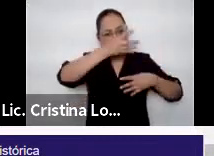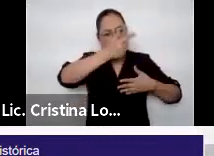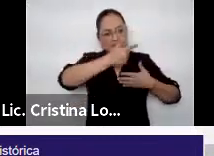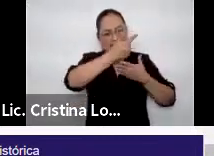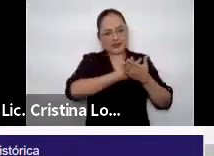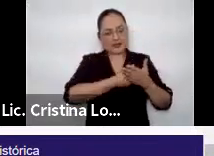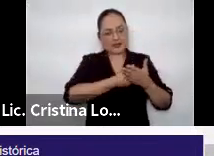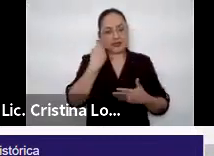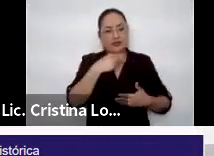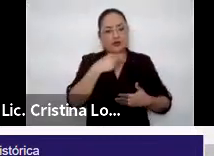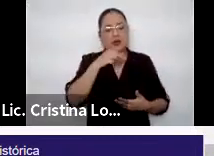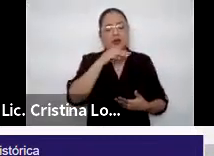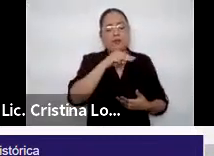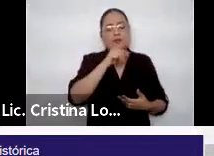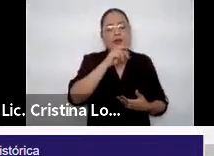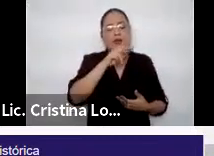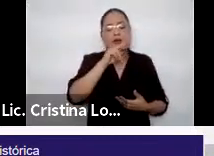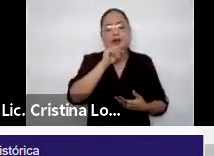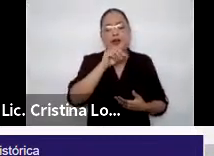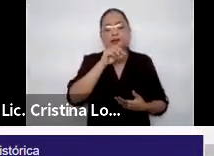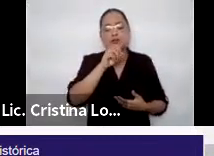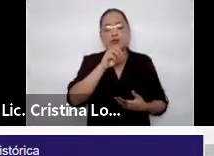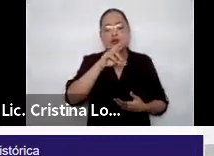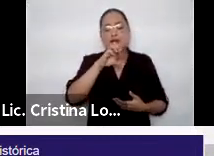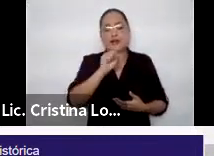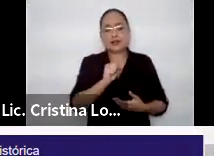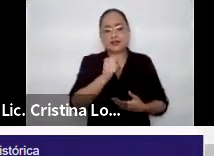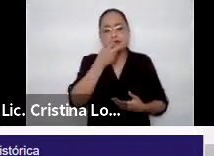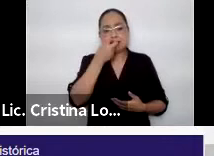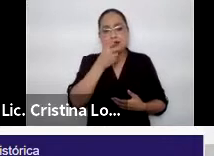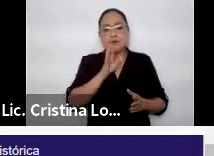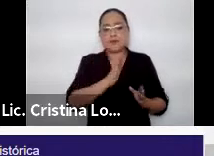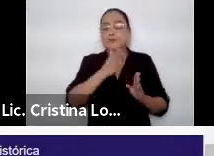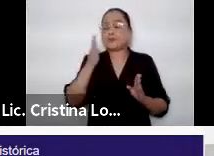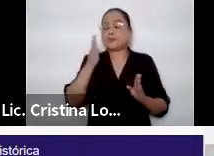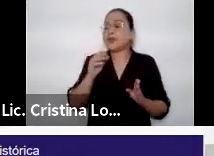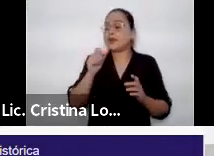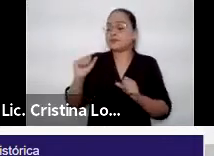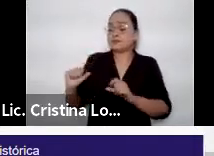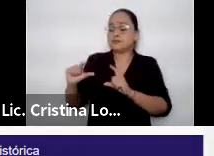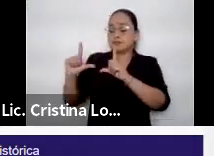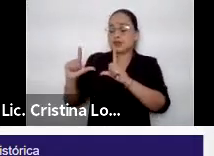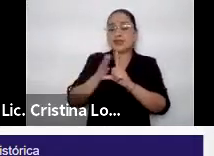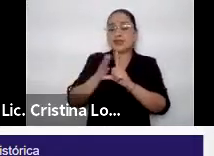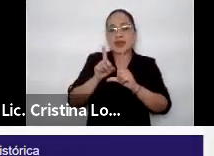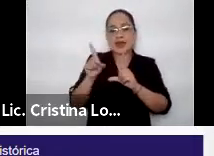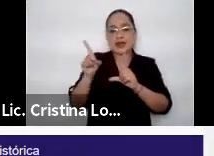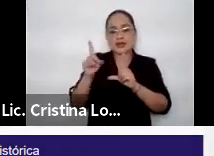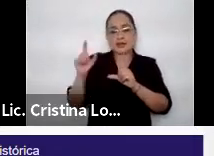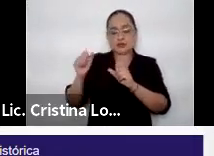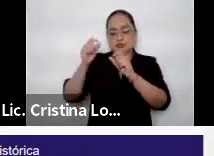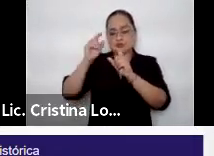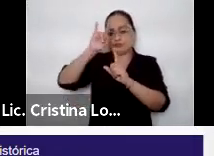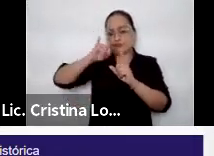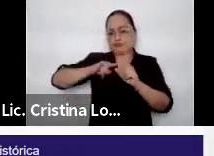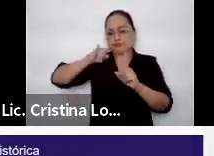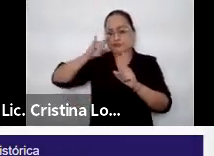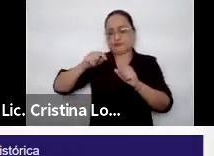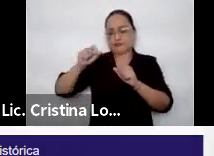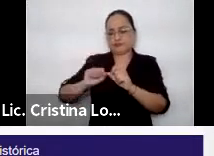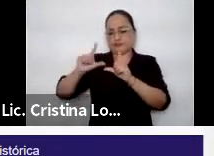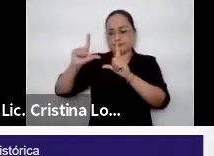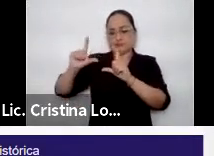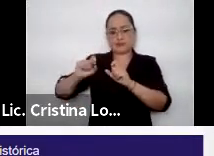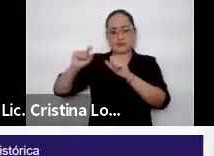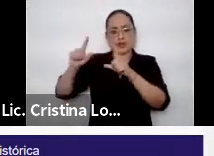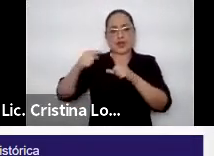denominado marcadores, ¿sí? Y del lado derecho se va desplegando la información seleccionada. Por ejemplo,